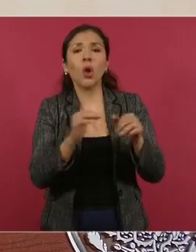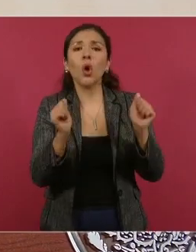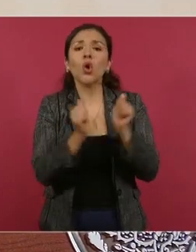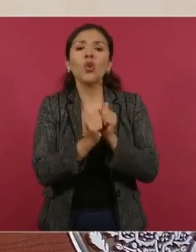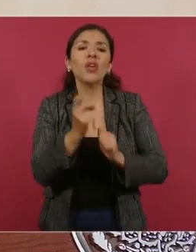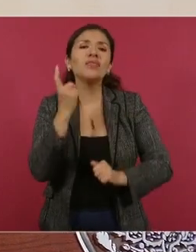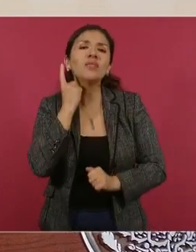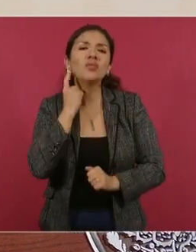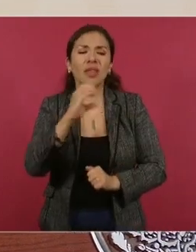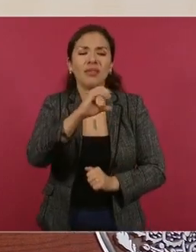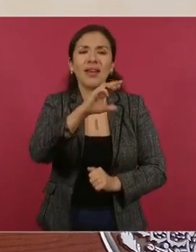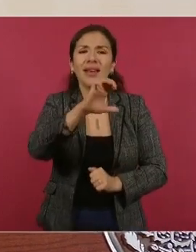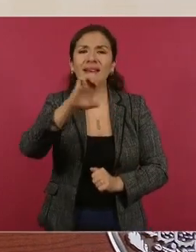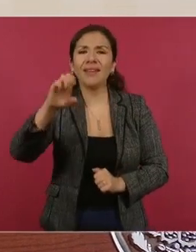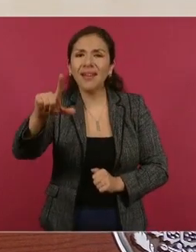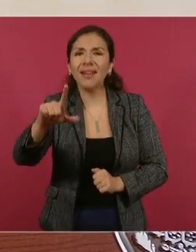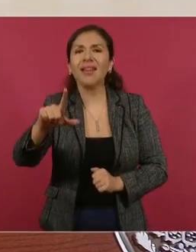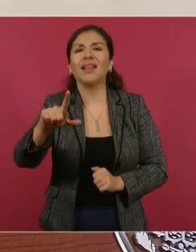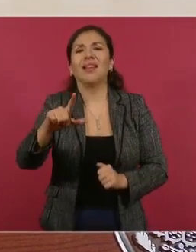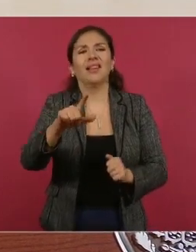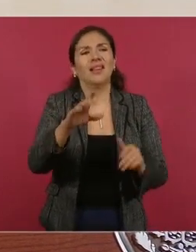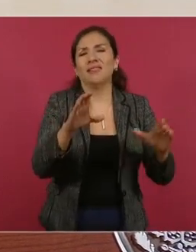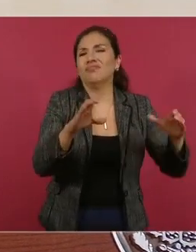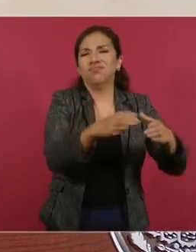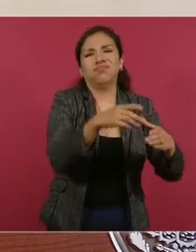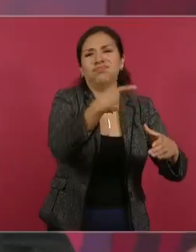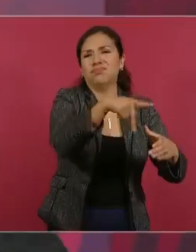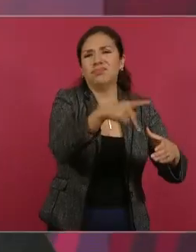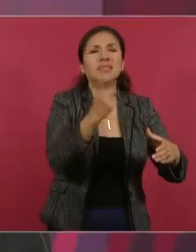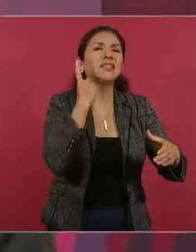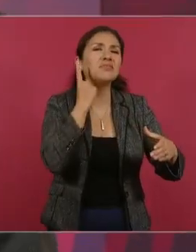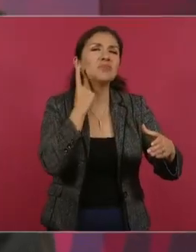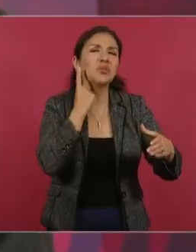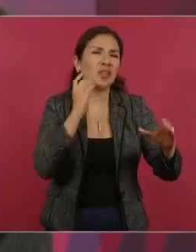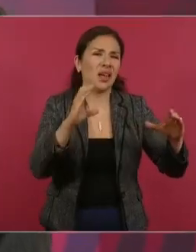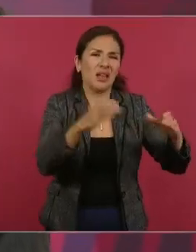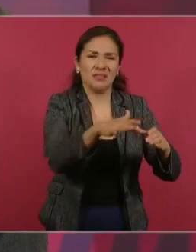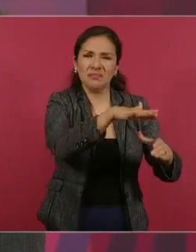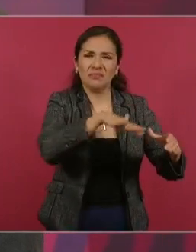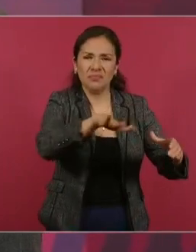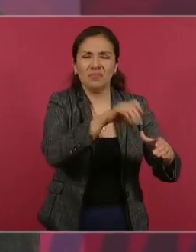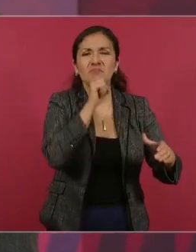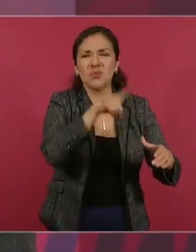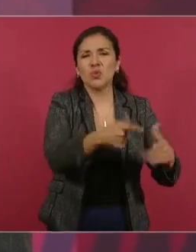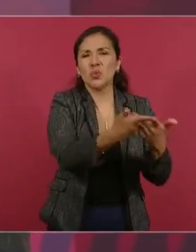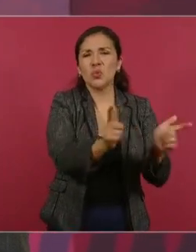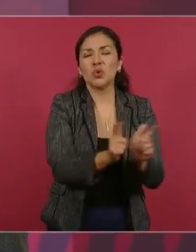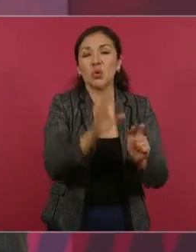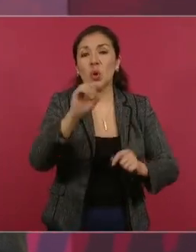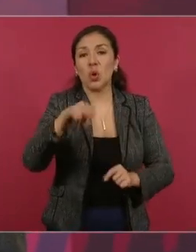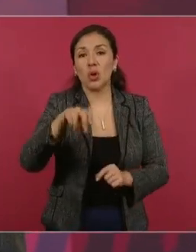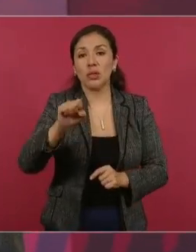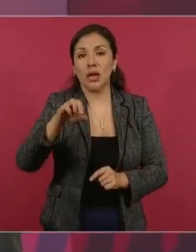el diputado Krill y con un bloque de legisladores conservadores,